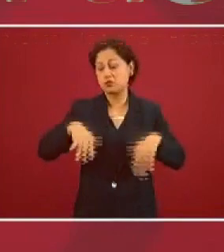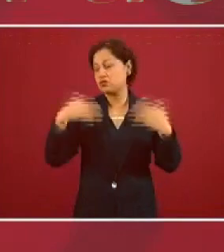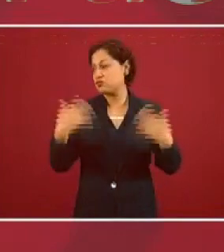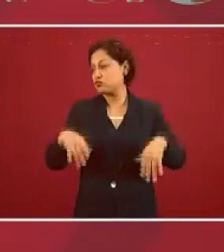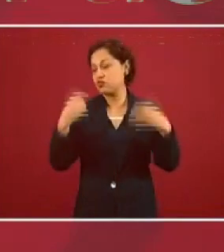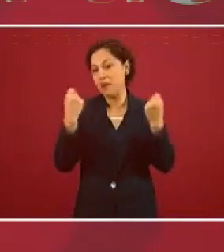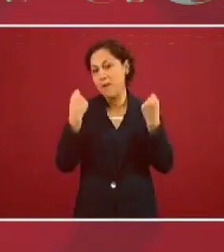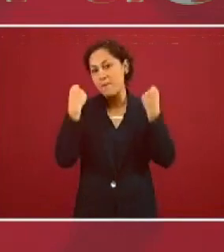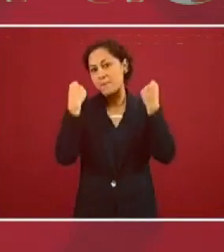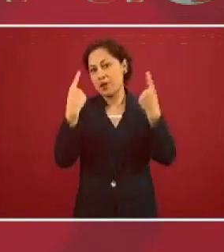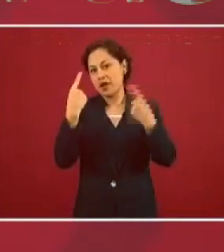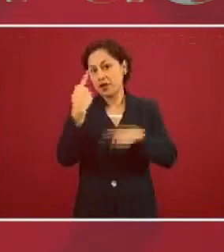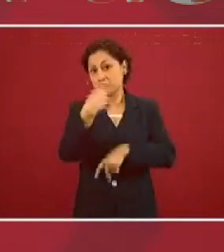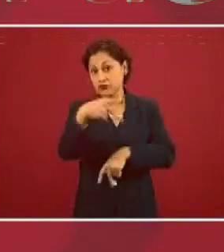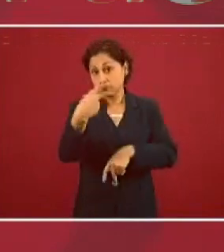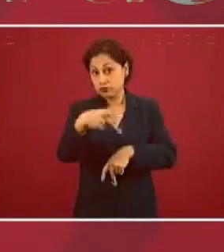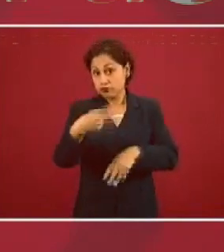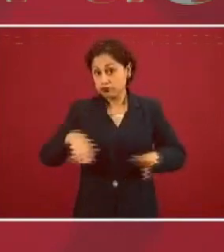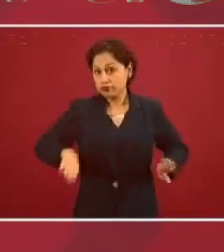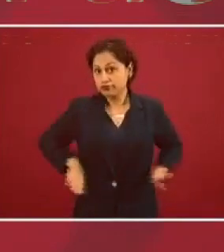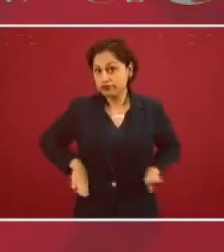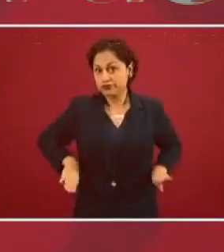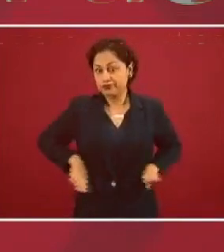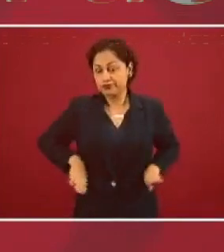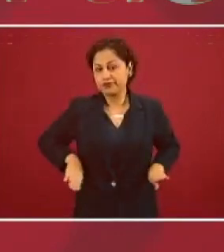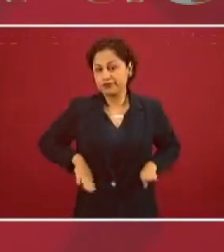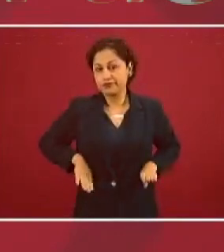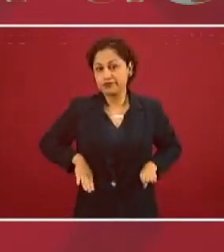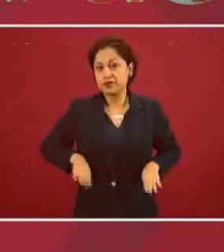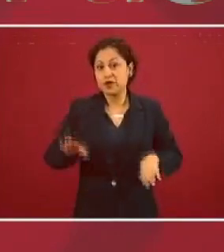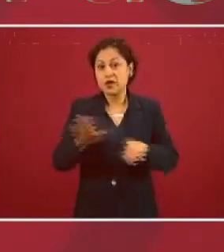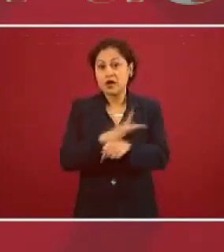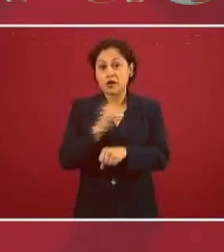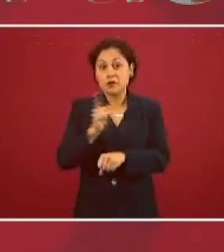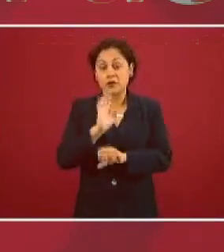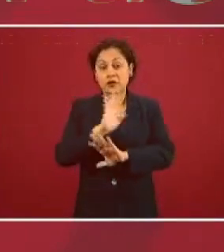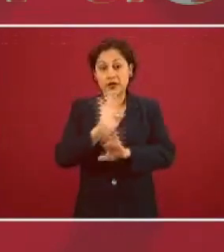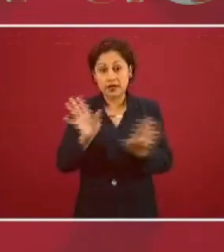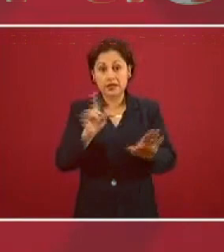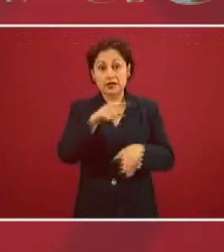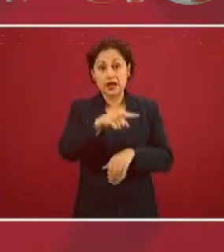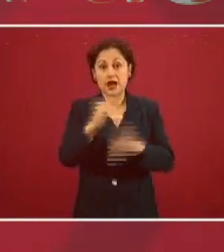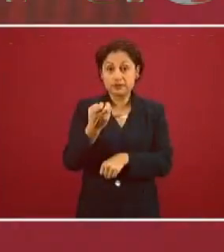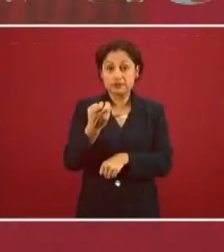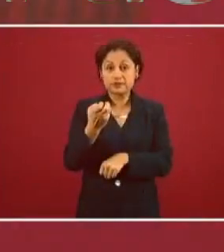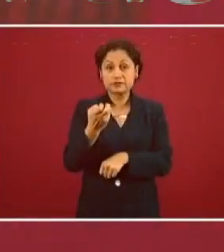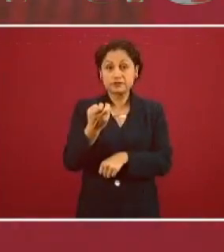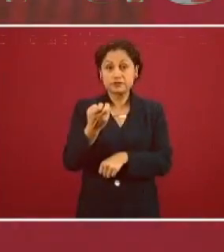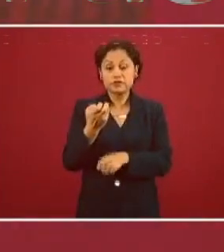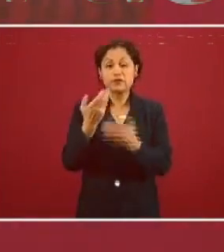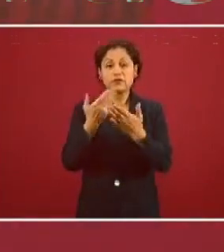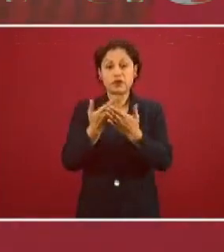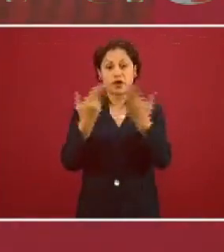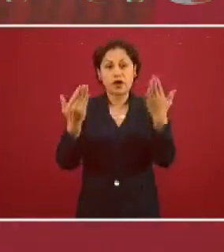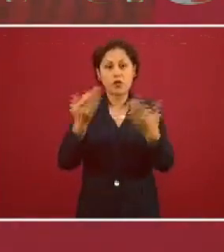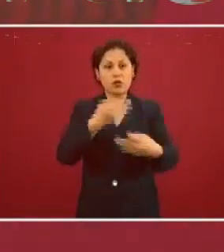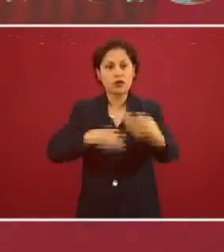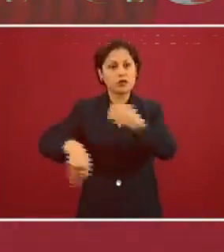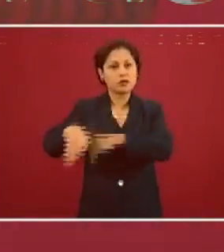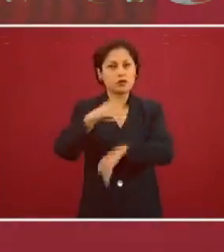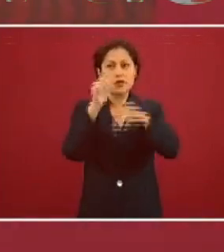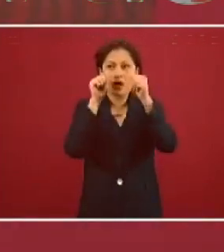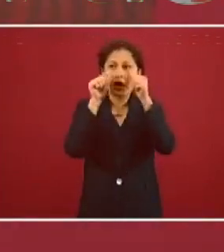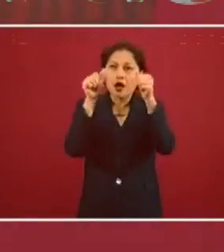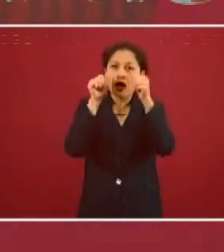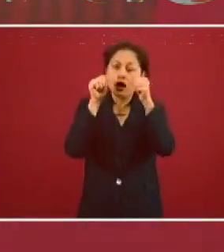podrían empujar a 21 millones de mexicanos más a la pobreza. Esto lo advirtió el Centro de Estudios Espinosa Iglesias y agregó a USA Today que